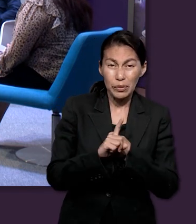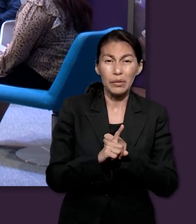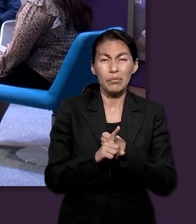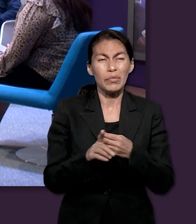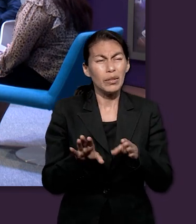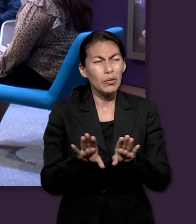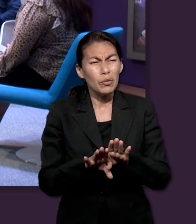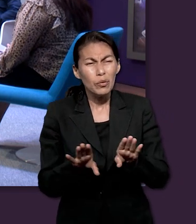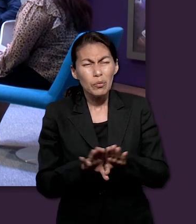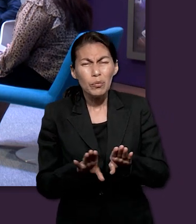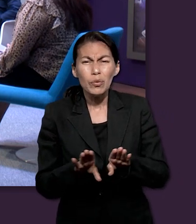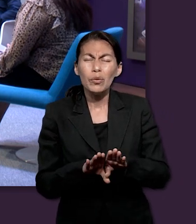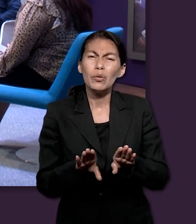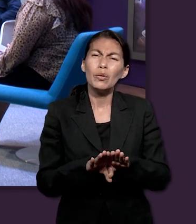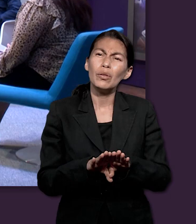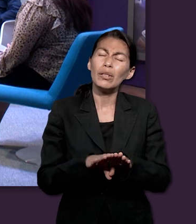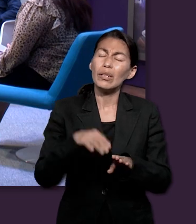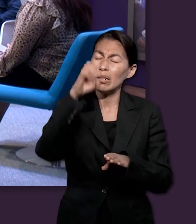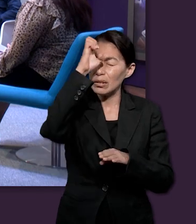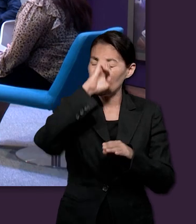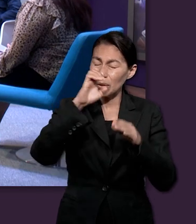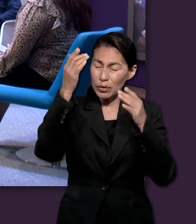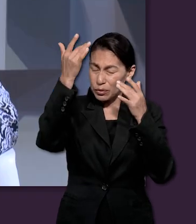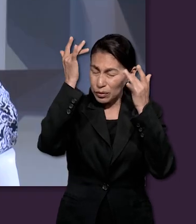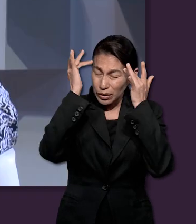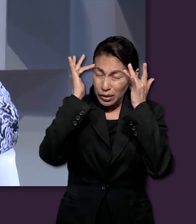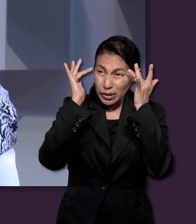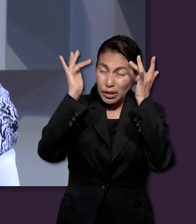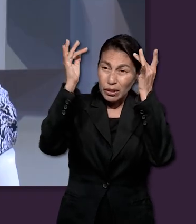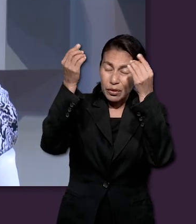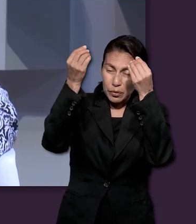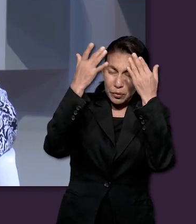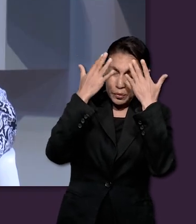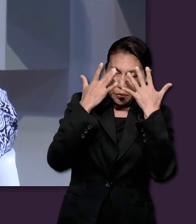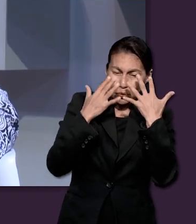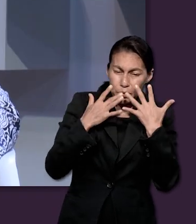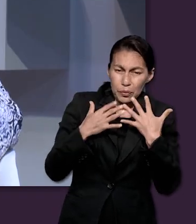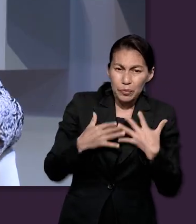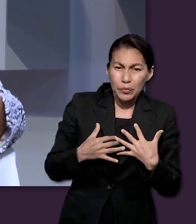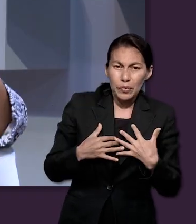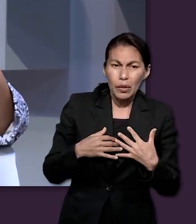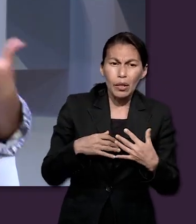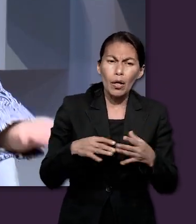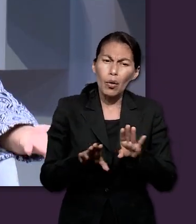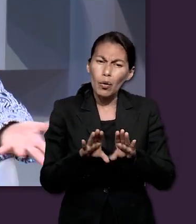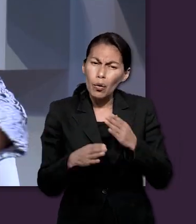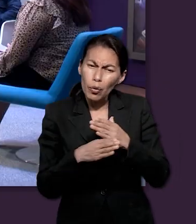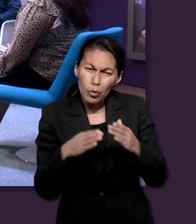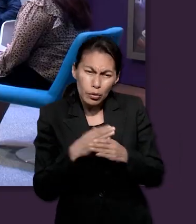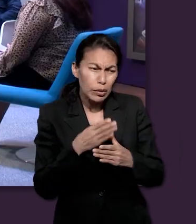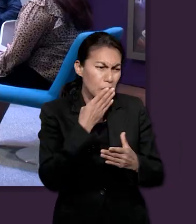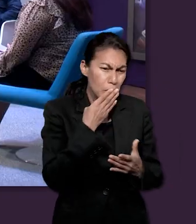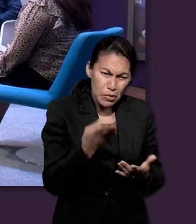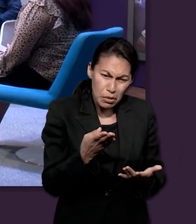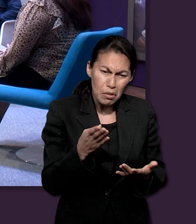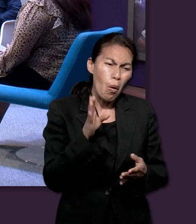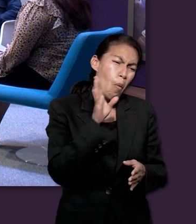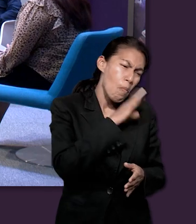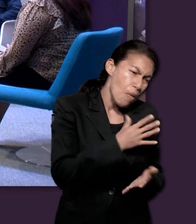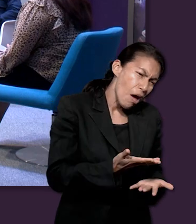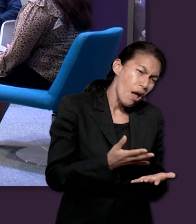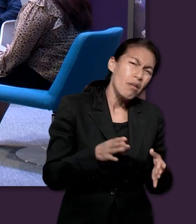nosotros estamos en estas situaciones, ¿cómo podemos ver al Espíritu Santo en nuestra vida para verlo tanto de una forma positiva o